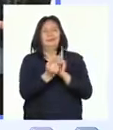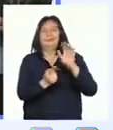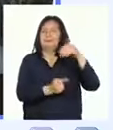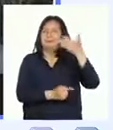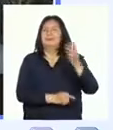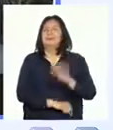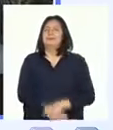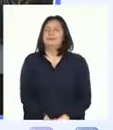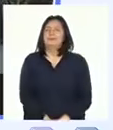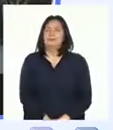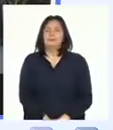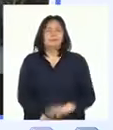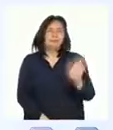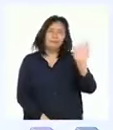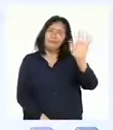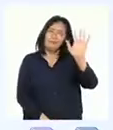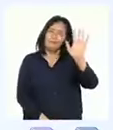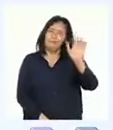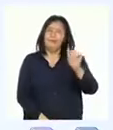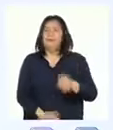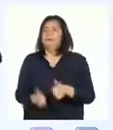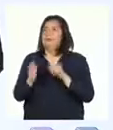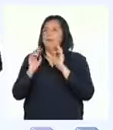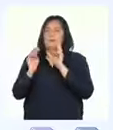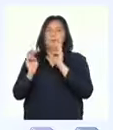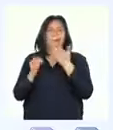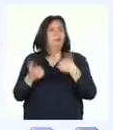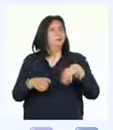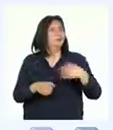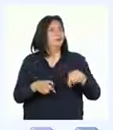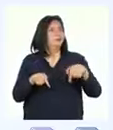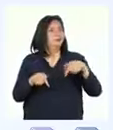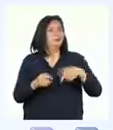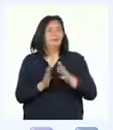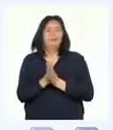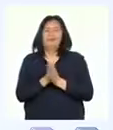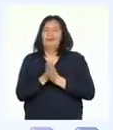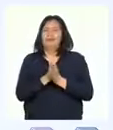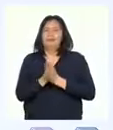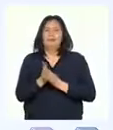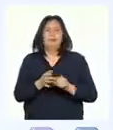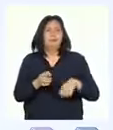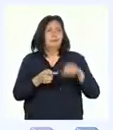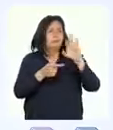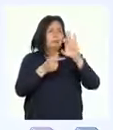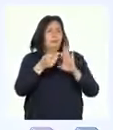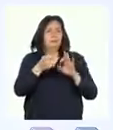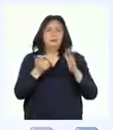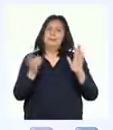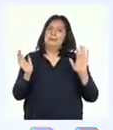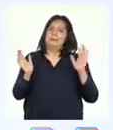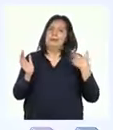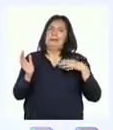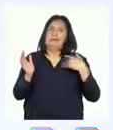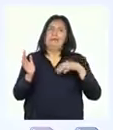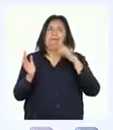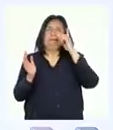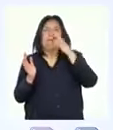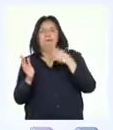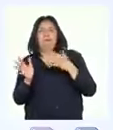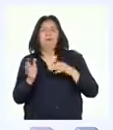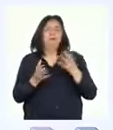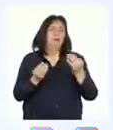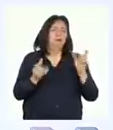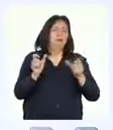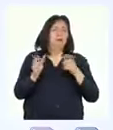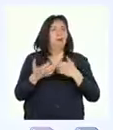pronto. ¡Nos vemos! ¡Wow! Este ha sido un programa genial. Las fracciones pueden parecer un desafío para muchas